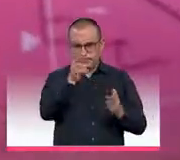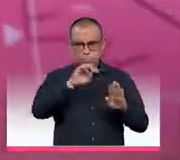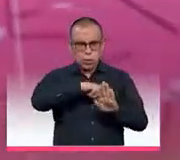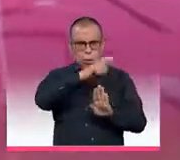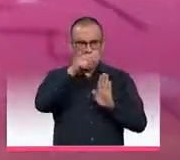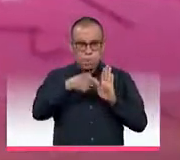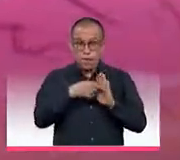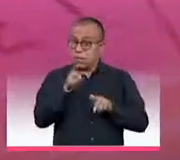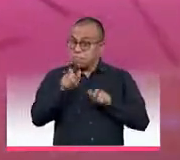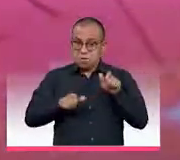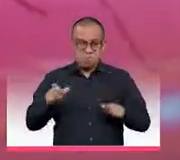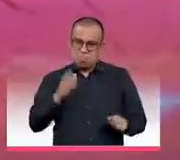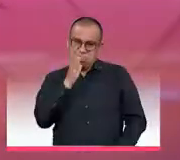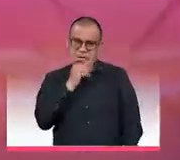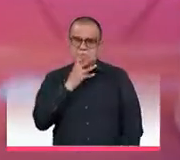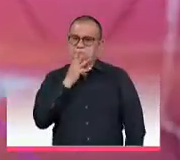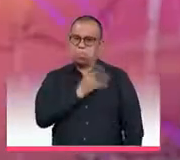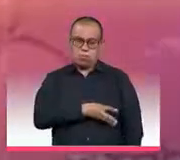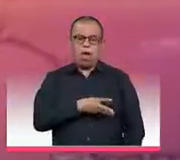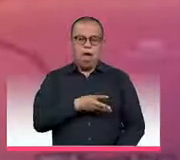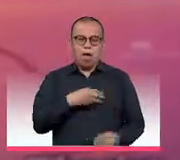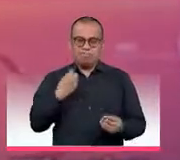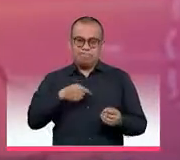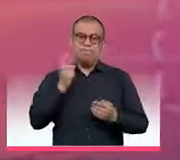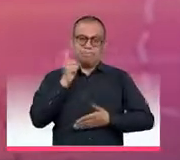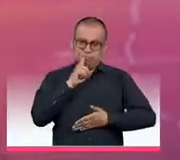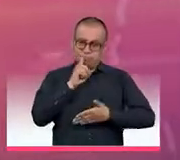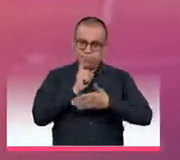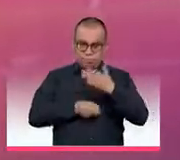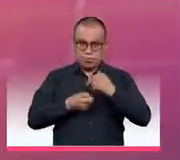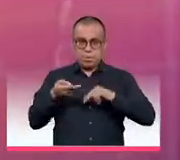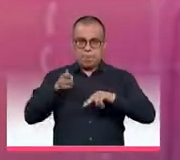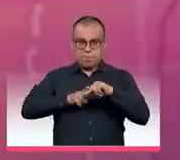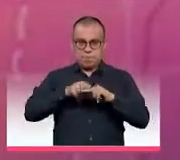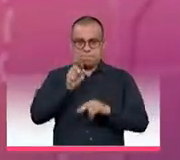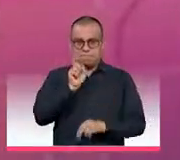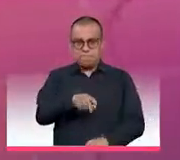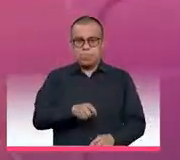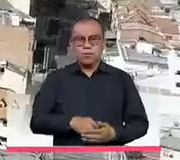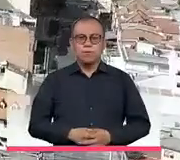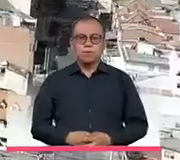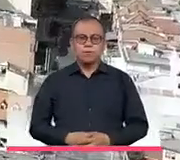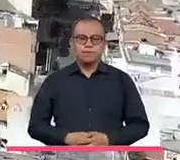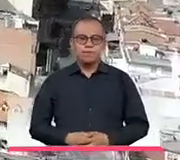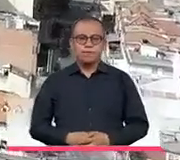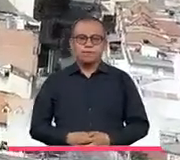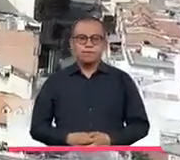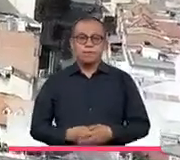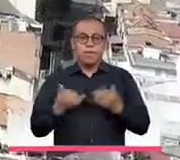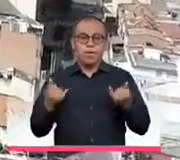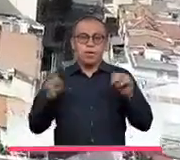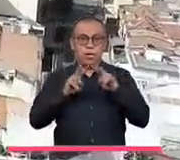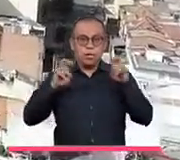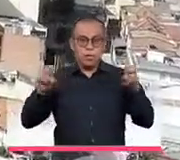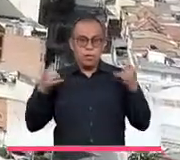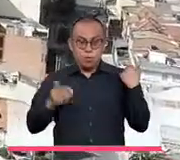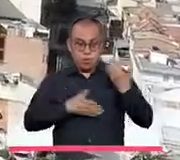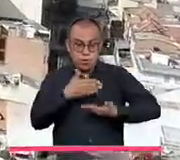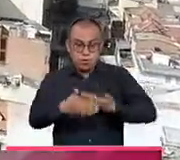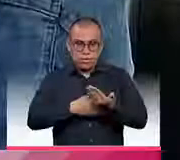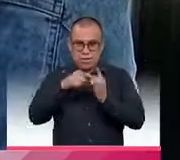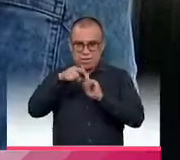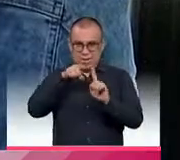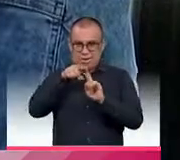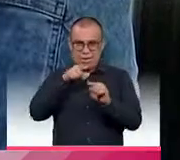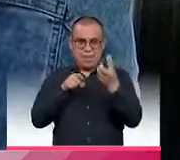fueron sancionados y el distrito aseguró que la jornada fue muy positiva. En la jornada, el uso de Transmilenio se redujo en